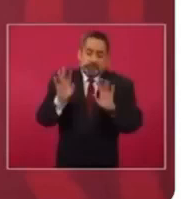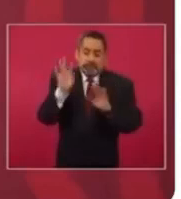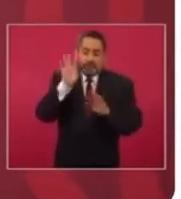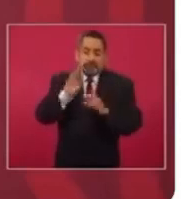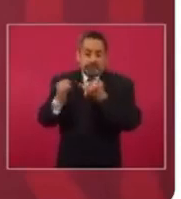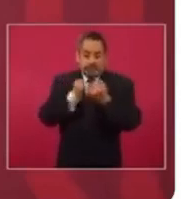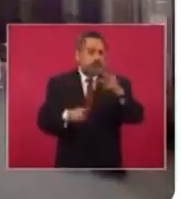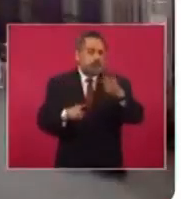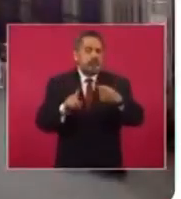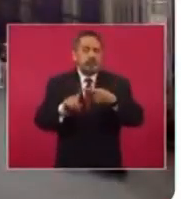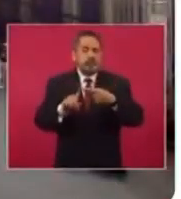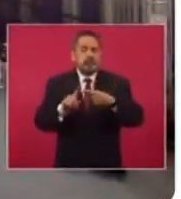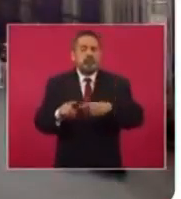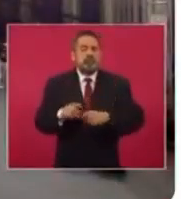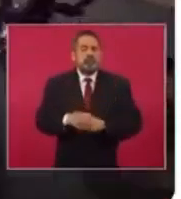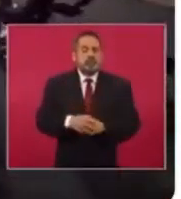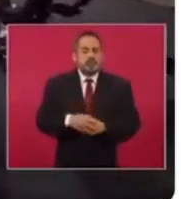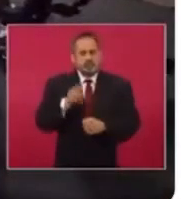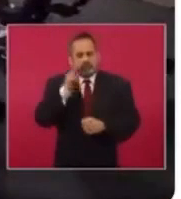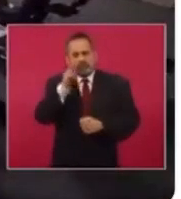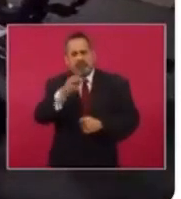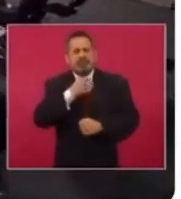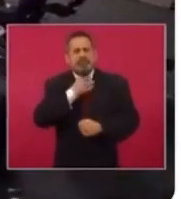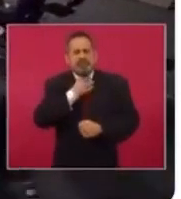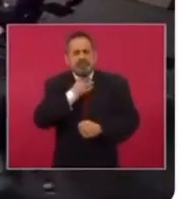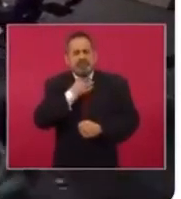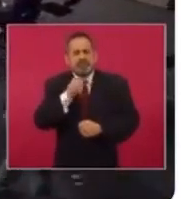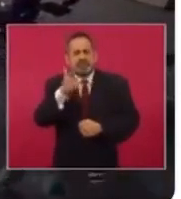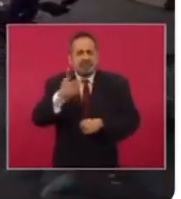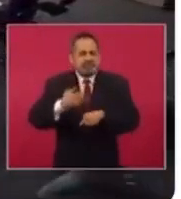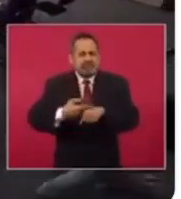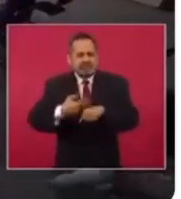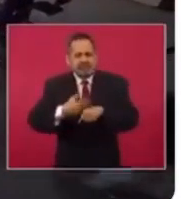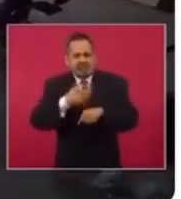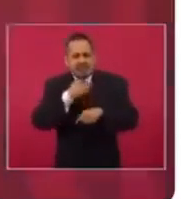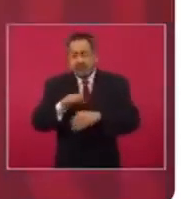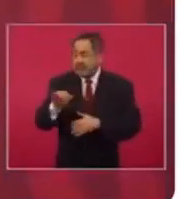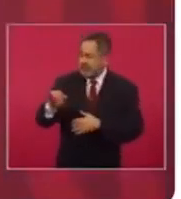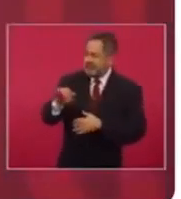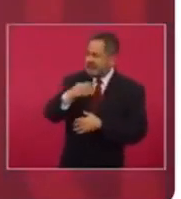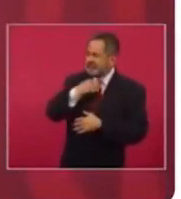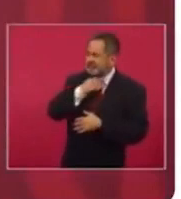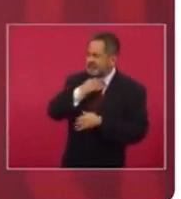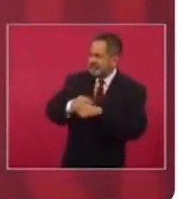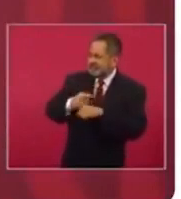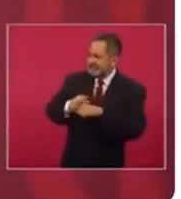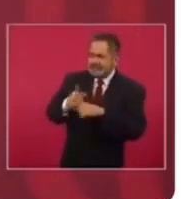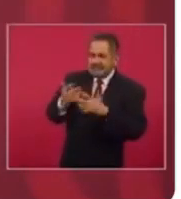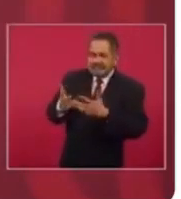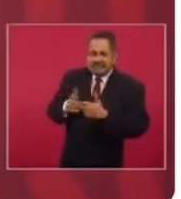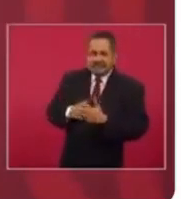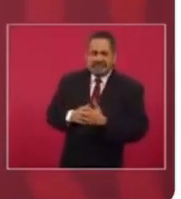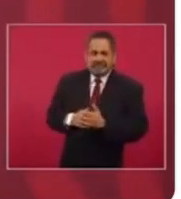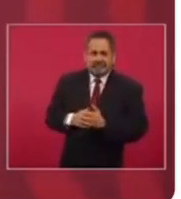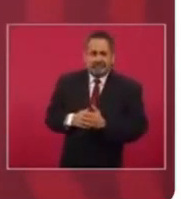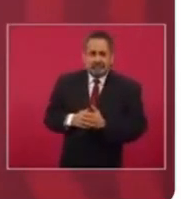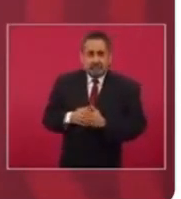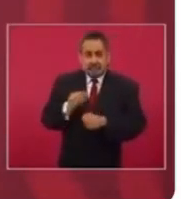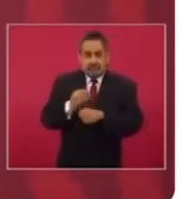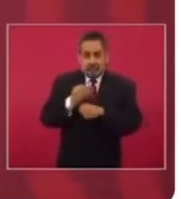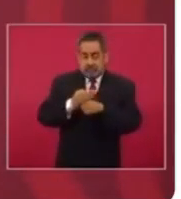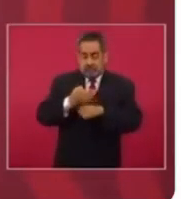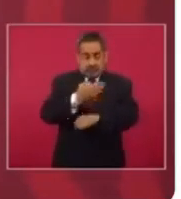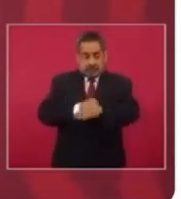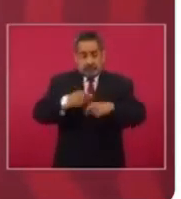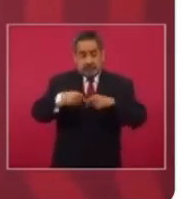pues horas después da a conocer que sí pues que es positivo pero nunca en ninguno de estos momentos